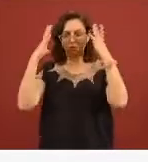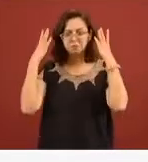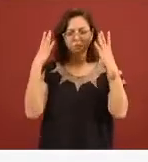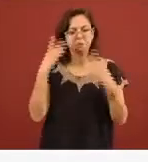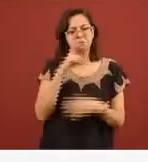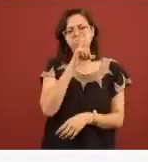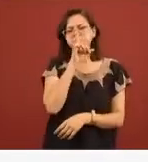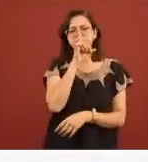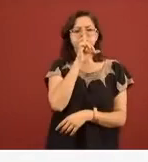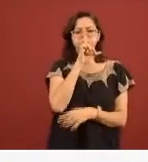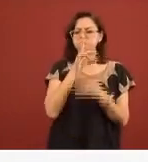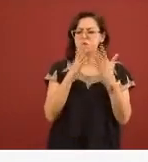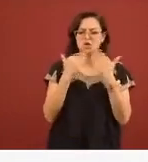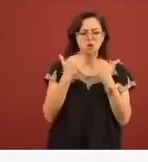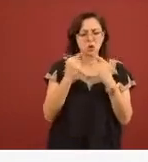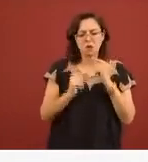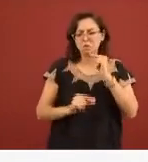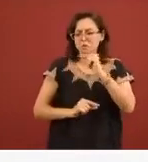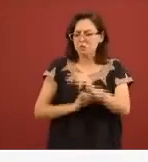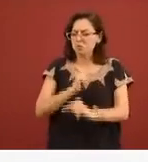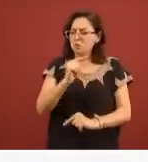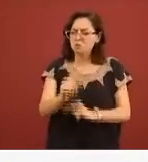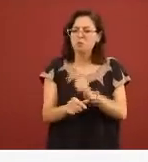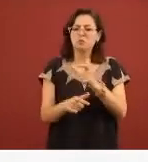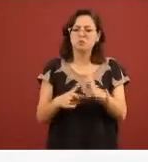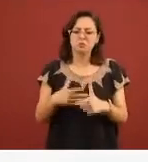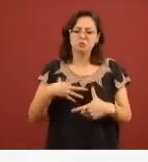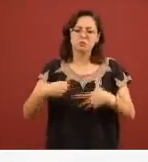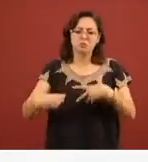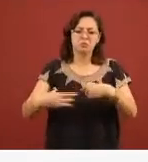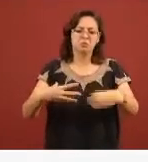escalamiento rápido o una explosividad importante en la